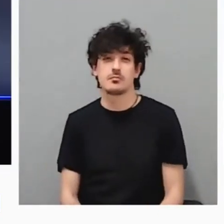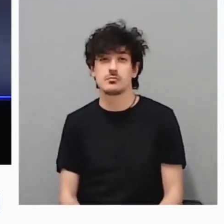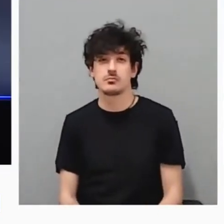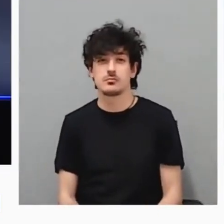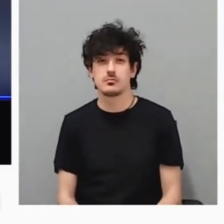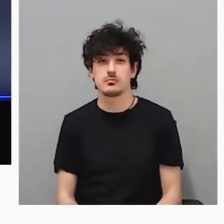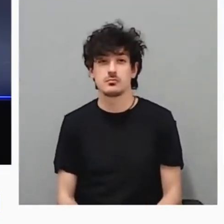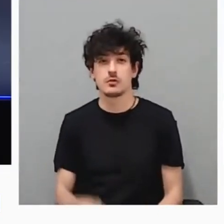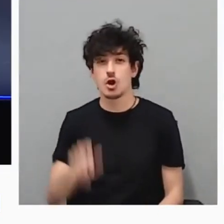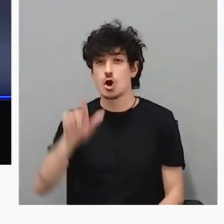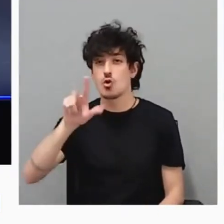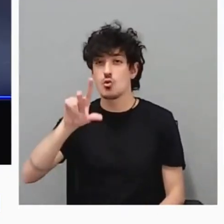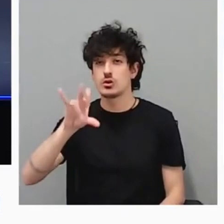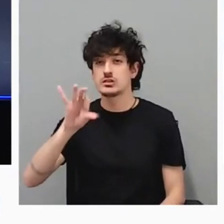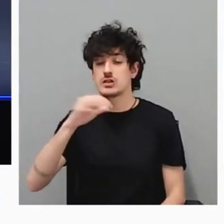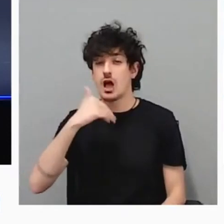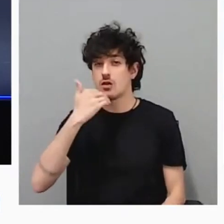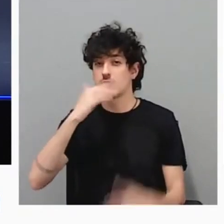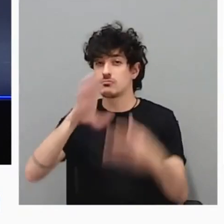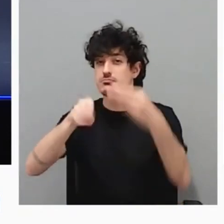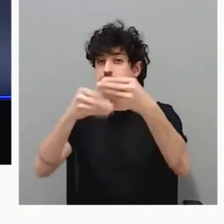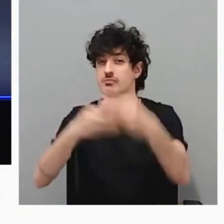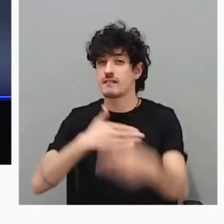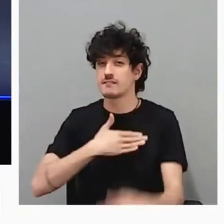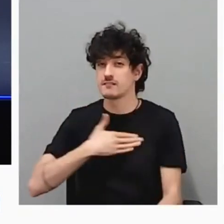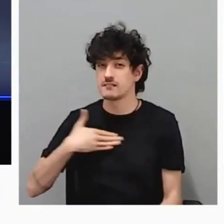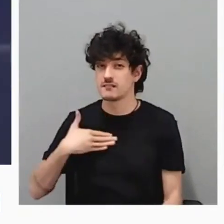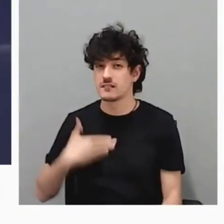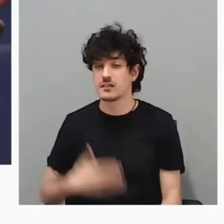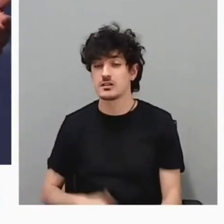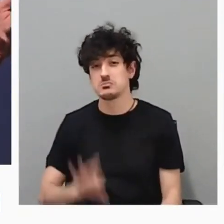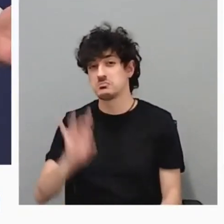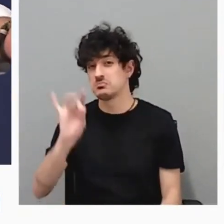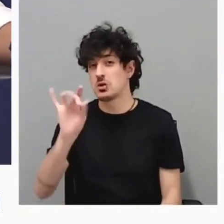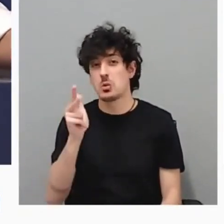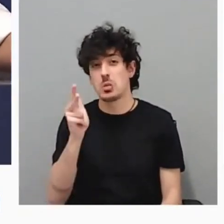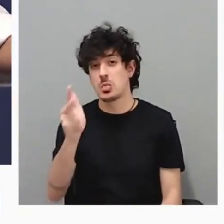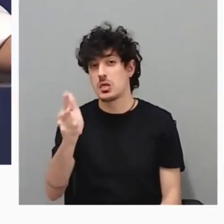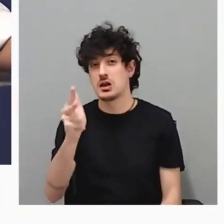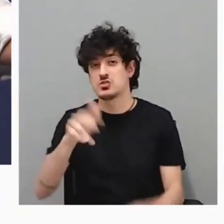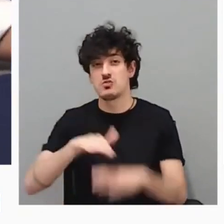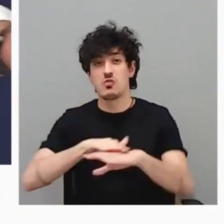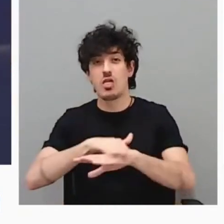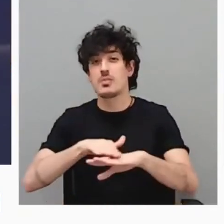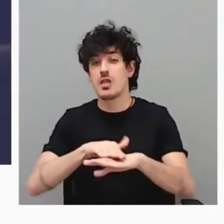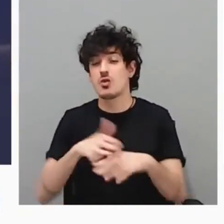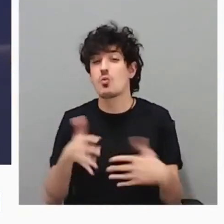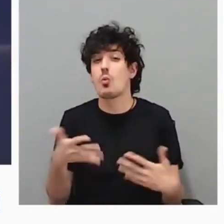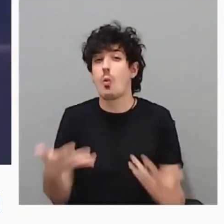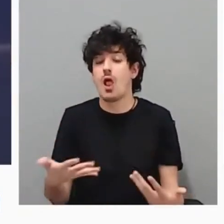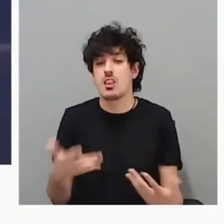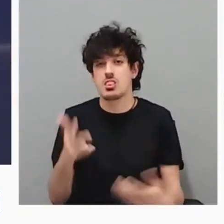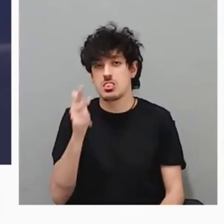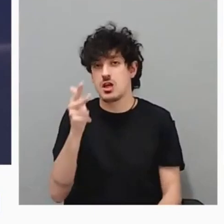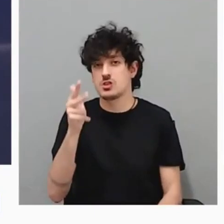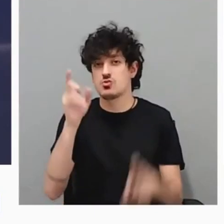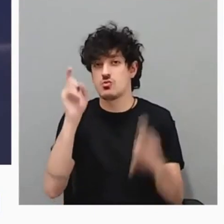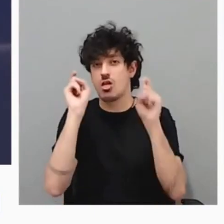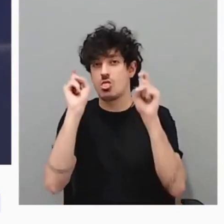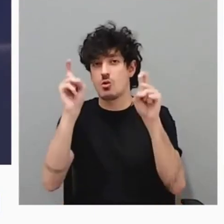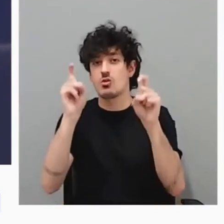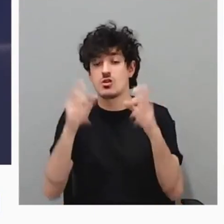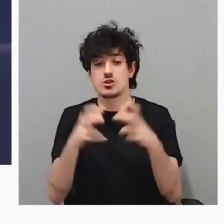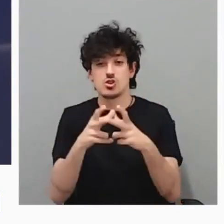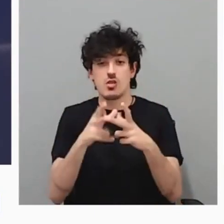algo ahí? Sí, estamos hablando de que un derecho fundamental es el derecho a la educación. Si estamos hablando de una sociedad del bienestar donde